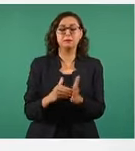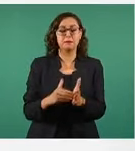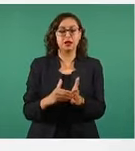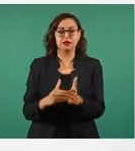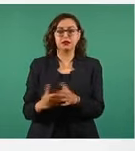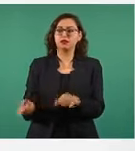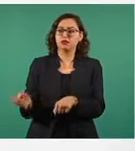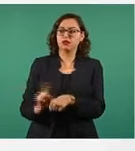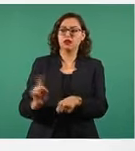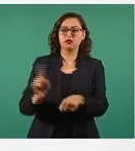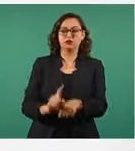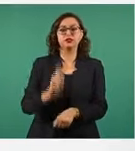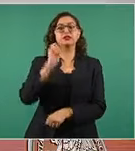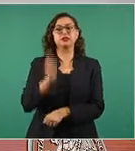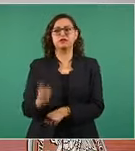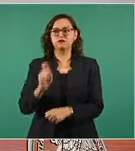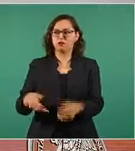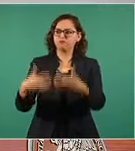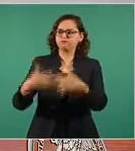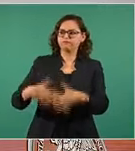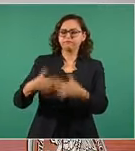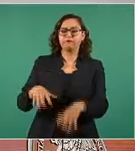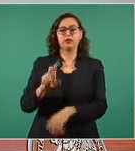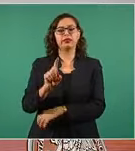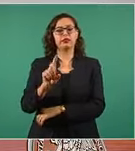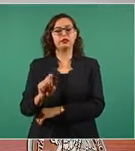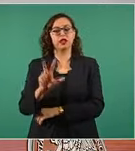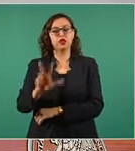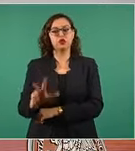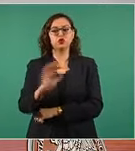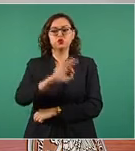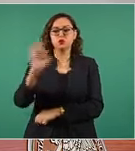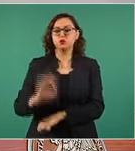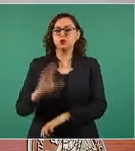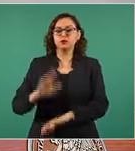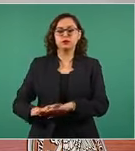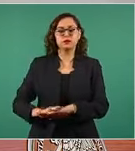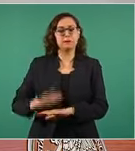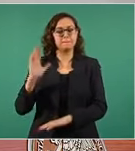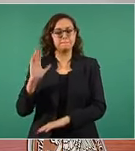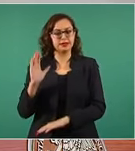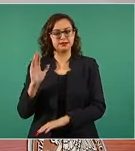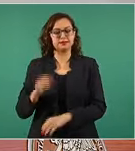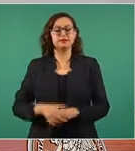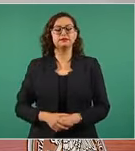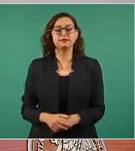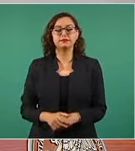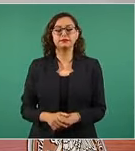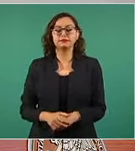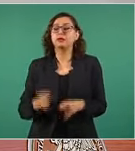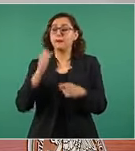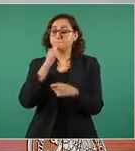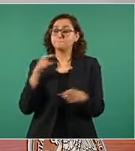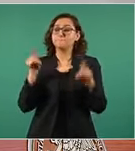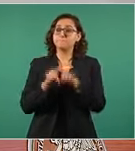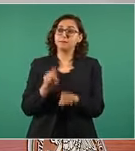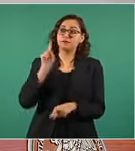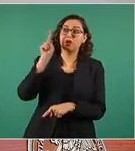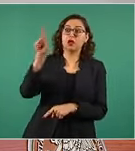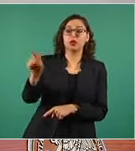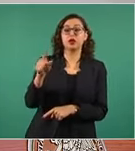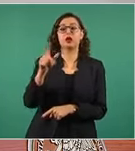38% más. El reinicio de la construcción de la coquizadora de Tula,